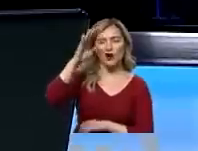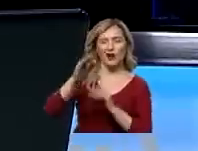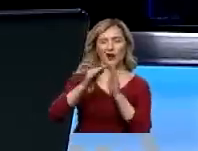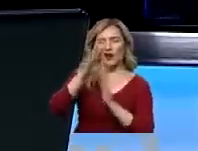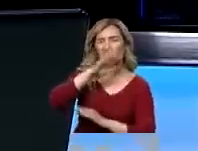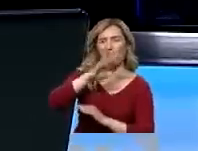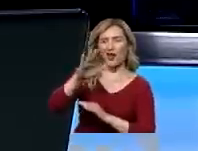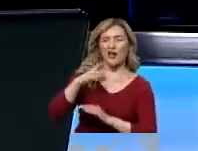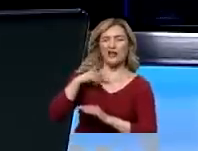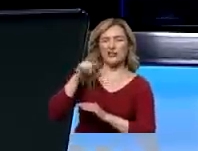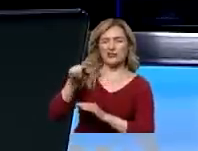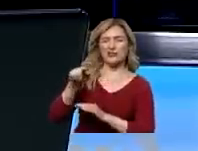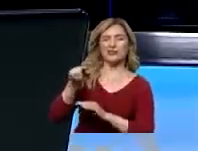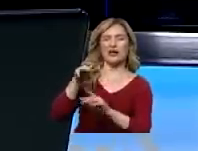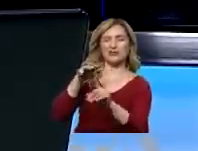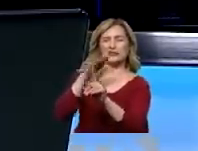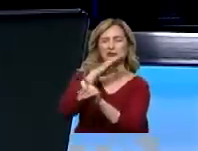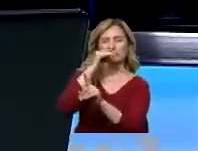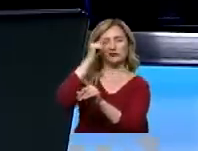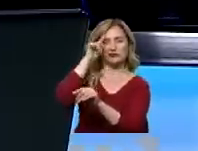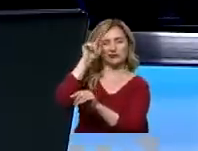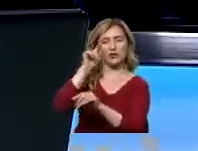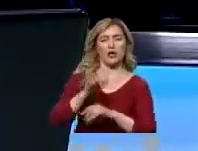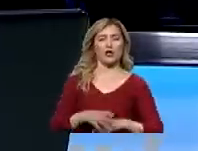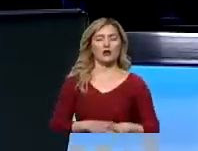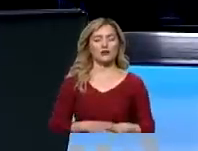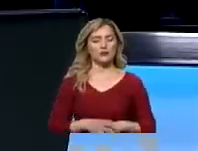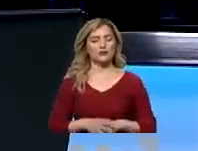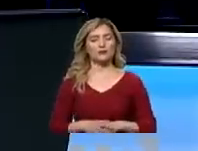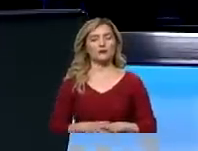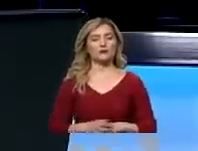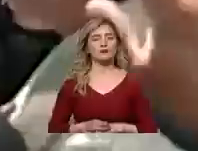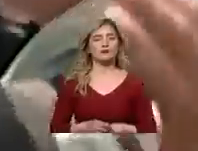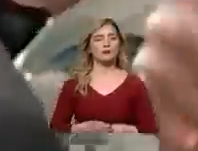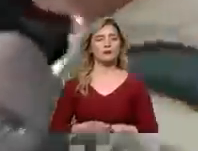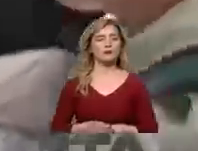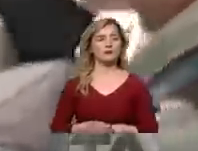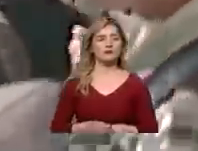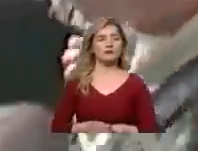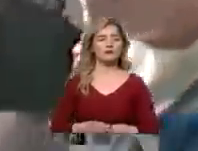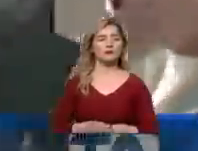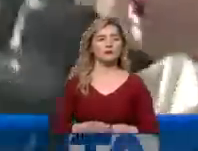presiones directas desde Carondelet para formular su acusación.